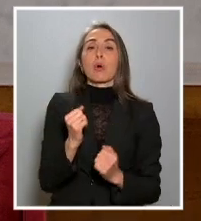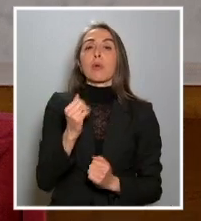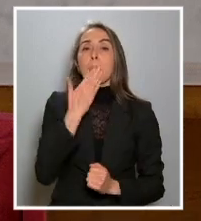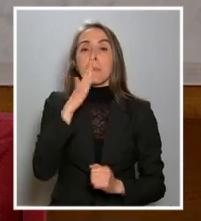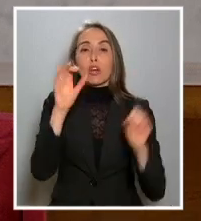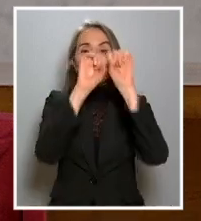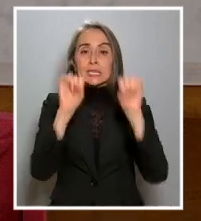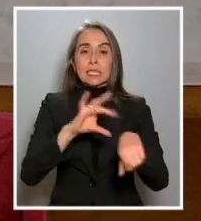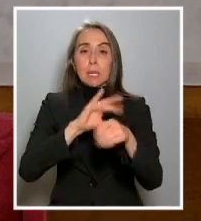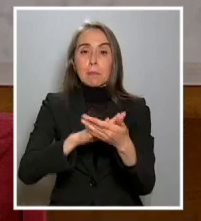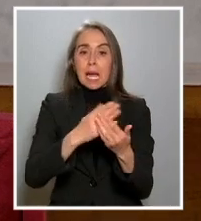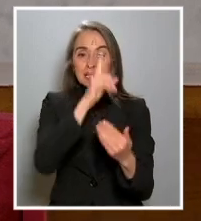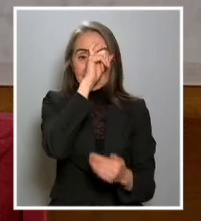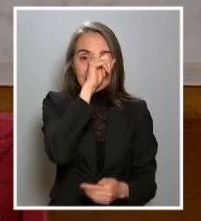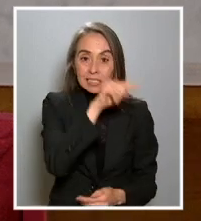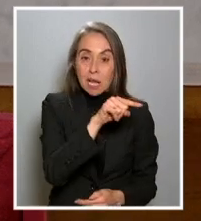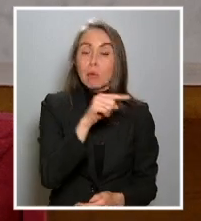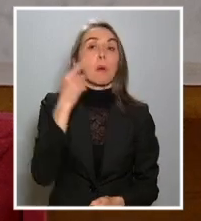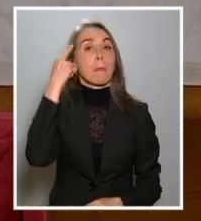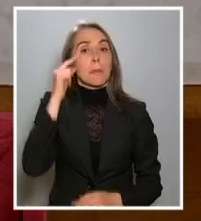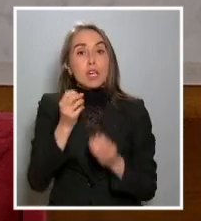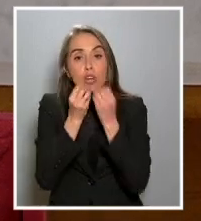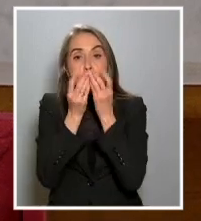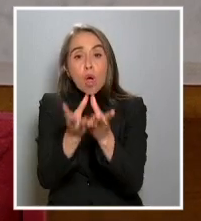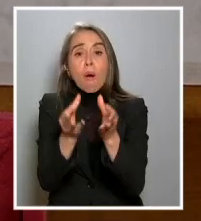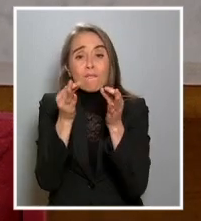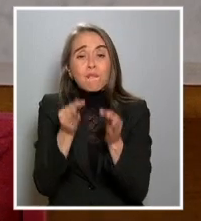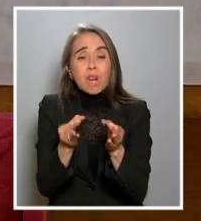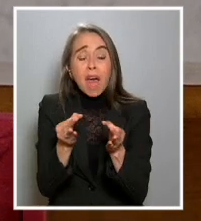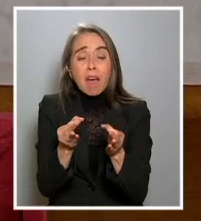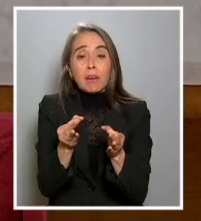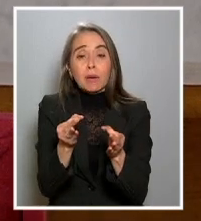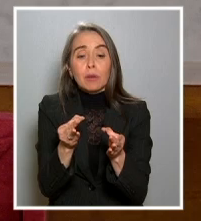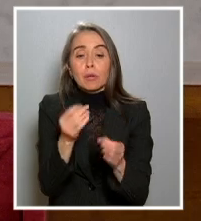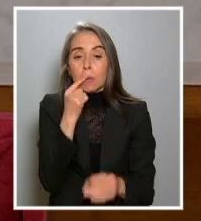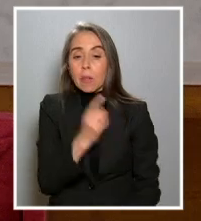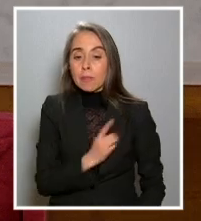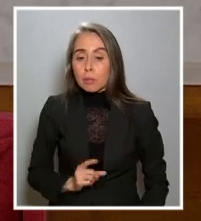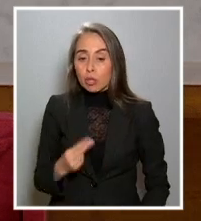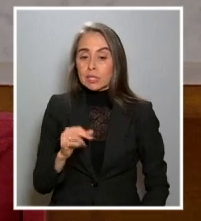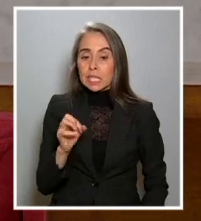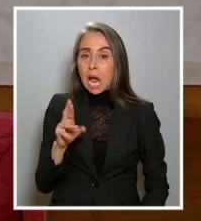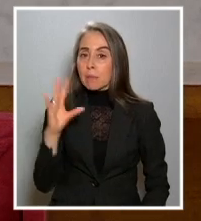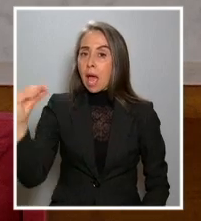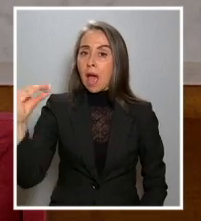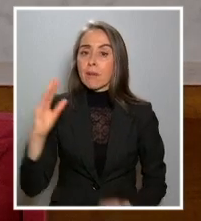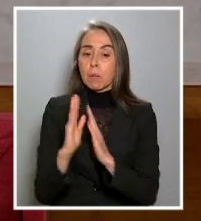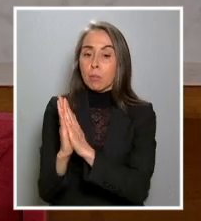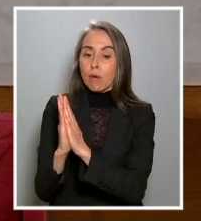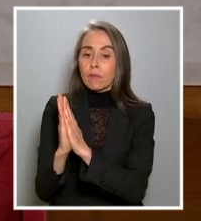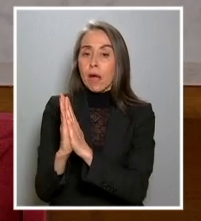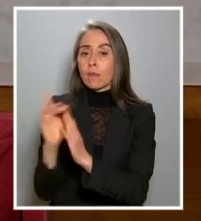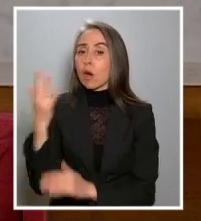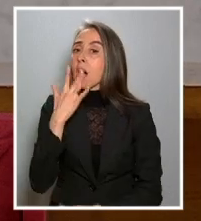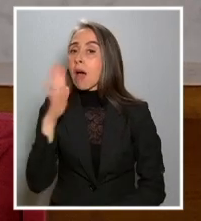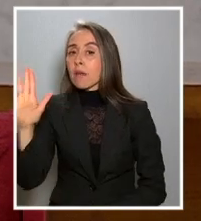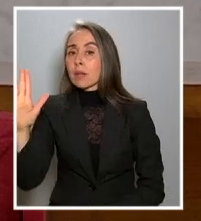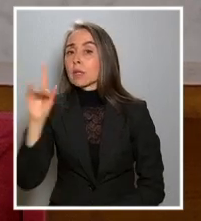salud, pero francamente, diputado Chalper, le pido por favor que me permita